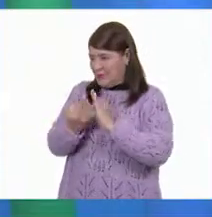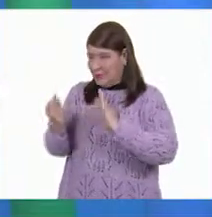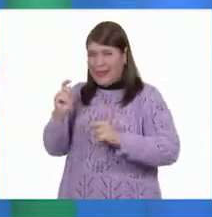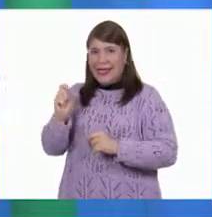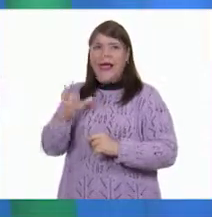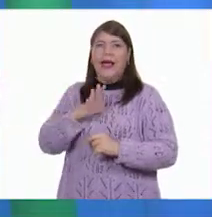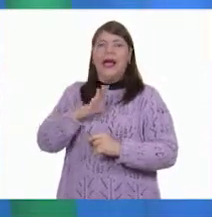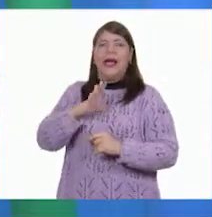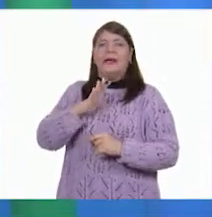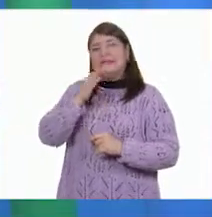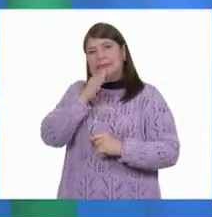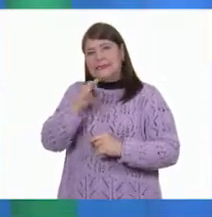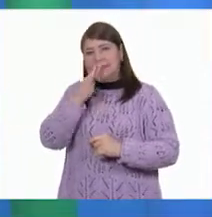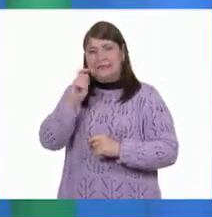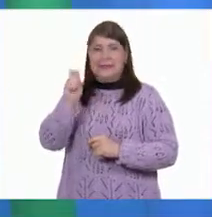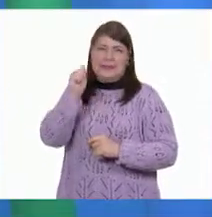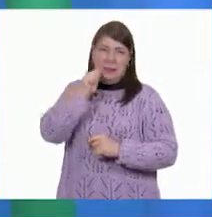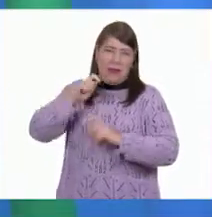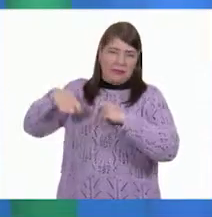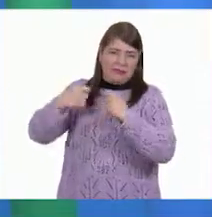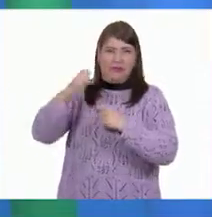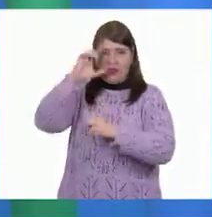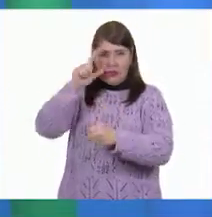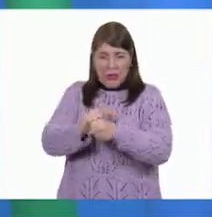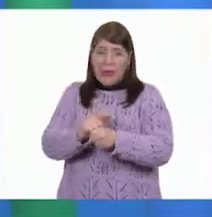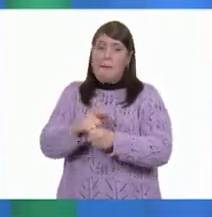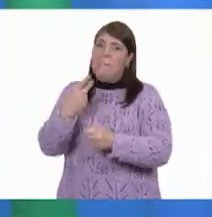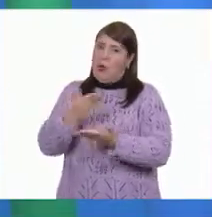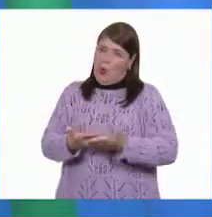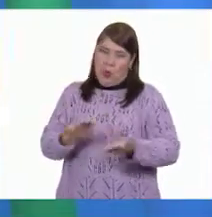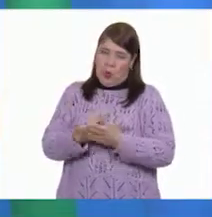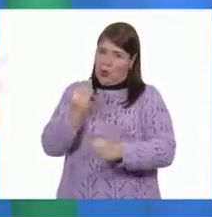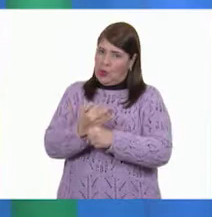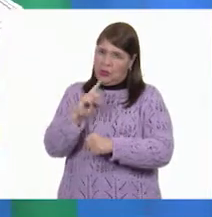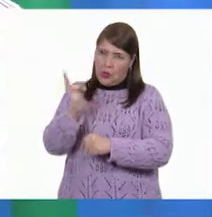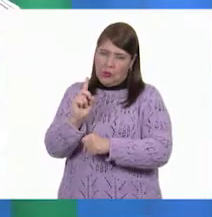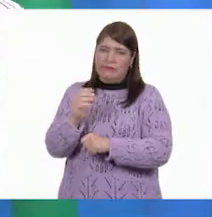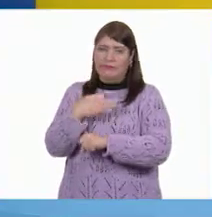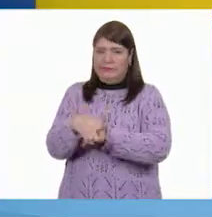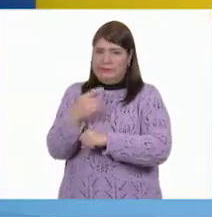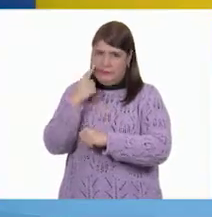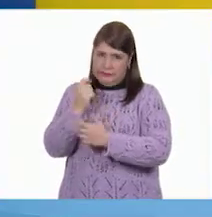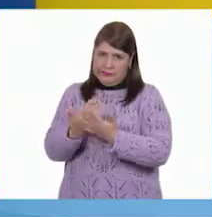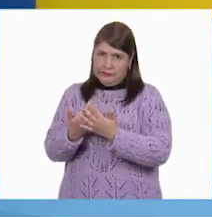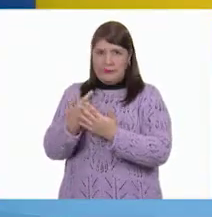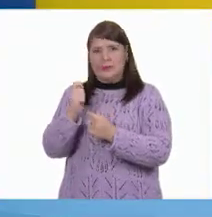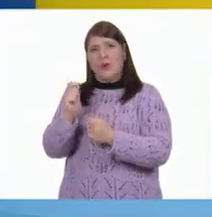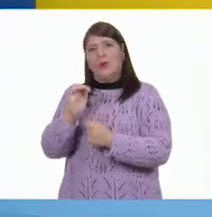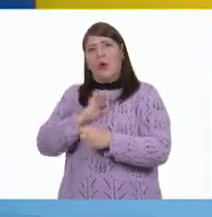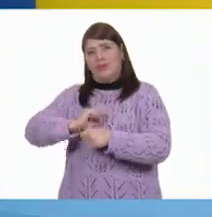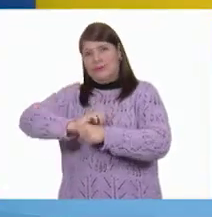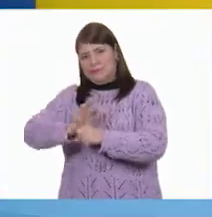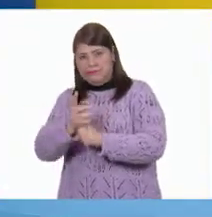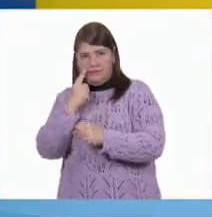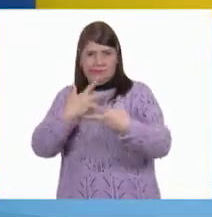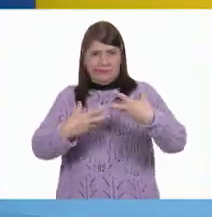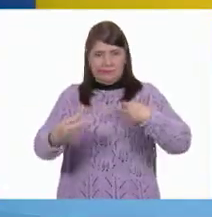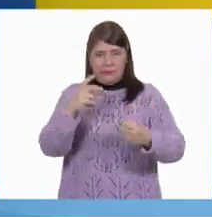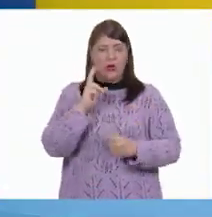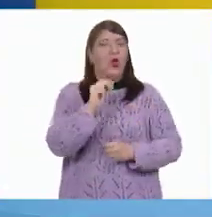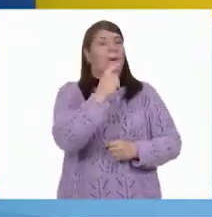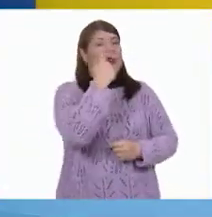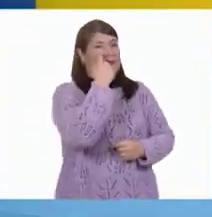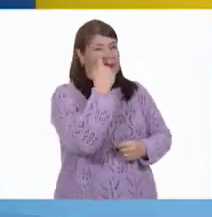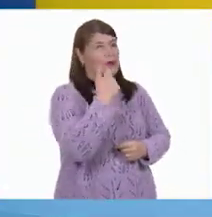Bueno, ahorita no, porque estamos respetando todas las medidas sanitarias, pero todo lo festejamos. Bueno, creo que debí ser más